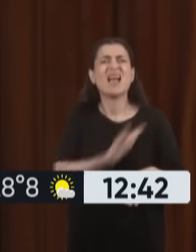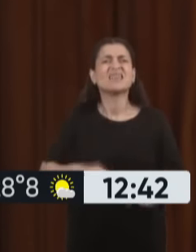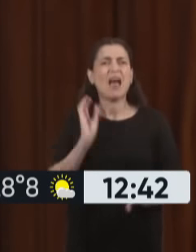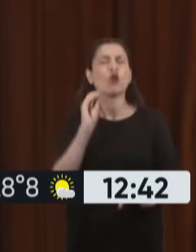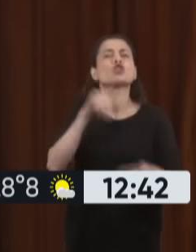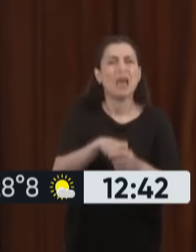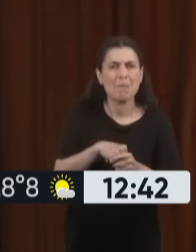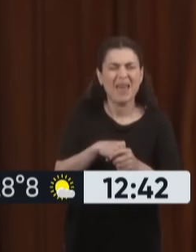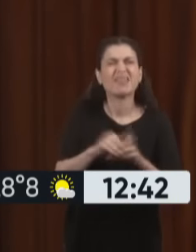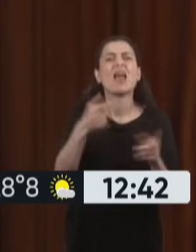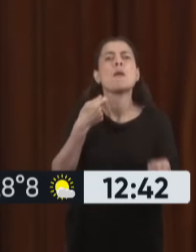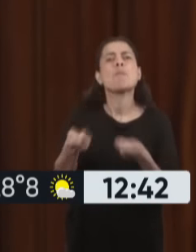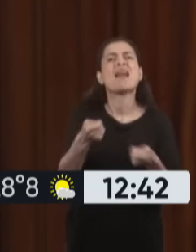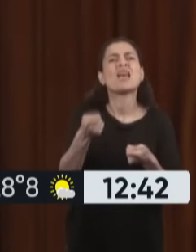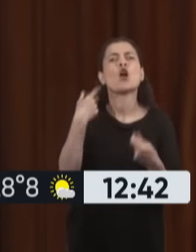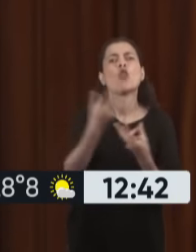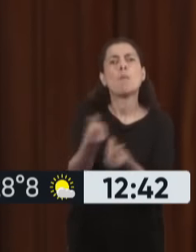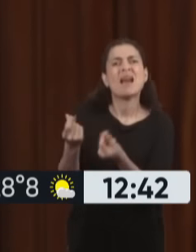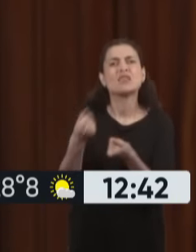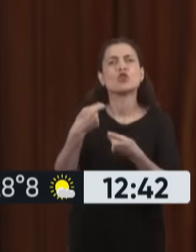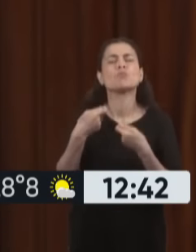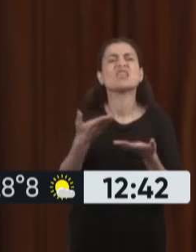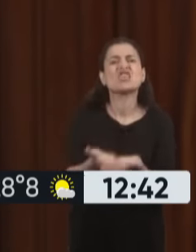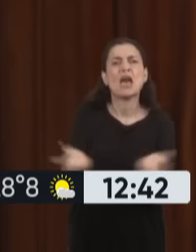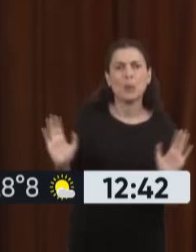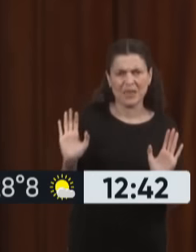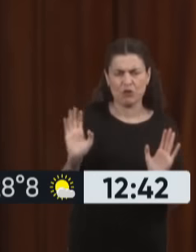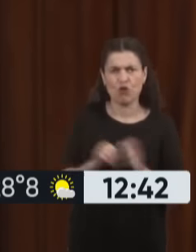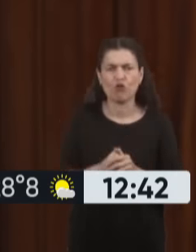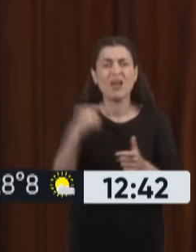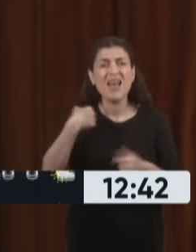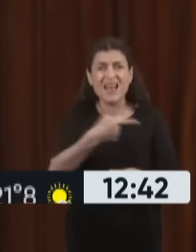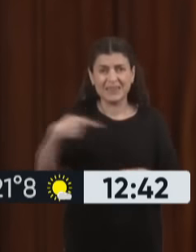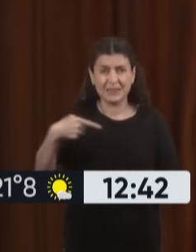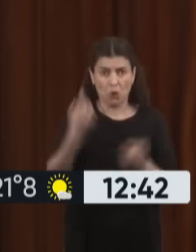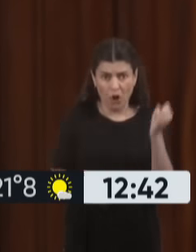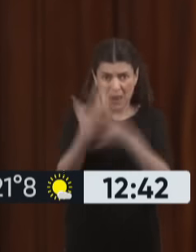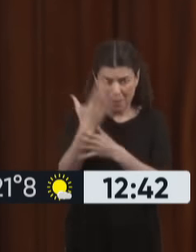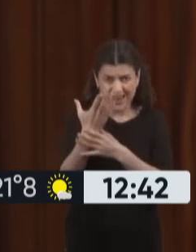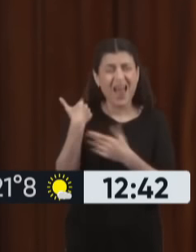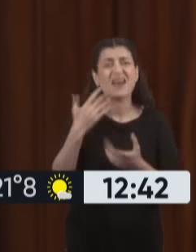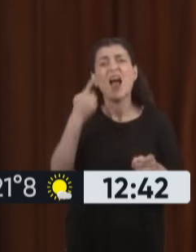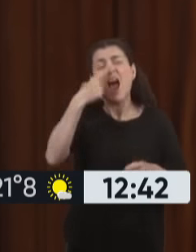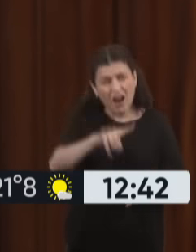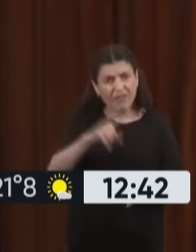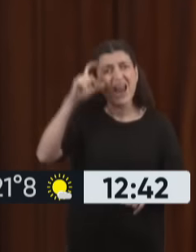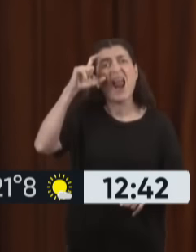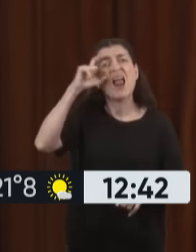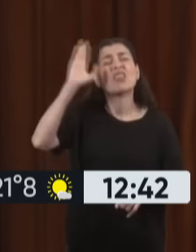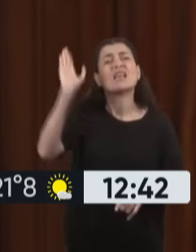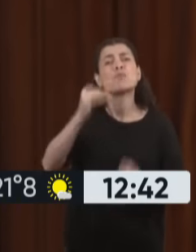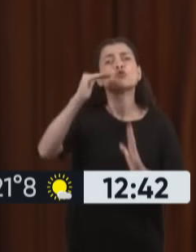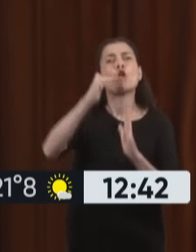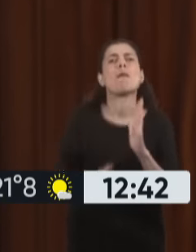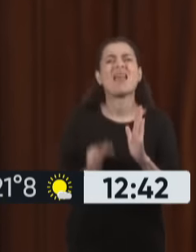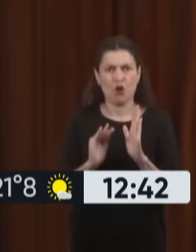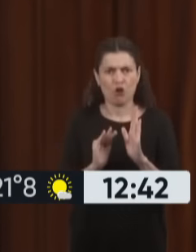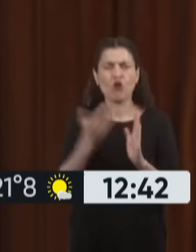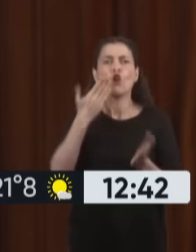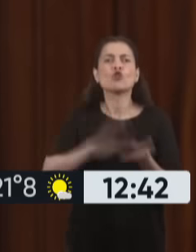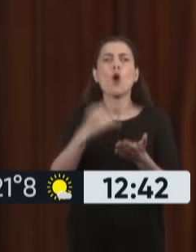precio de los bienes y servicios. Esta mañana bajamos 10 puntos del nefasto impuesto país, un impuesto que